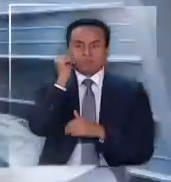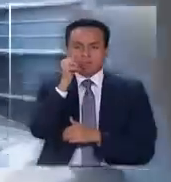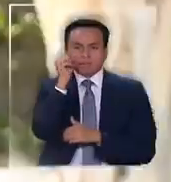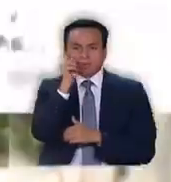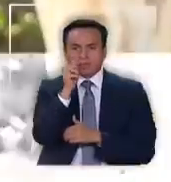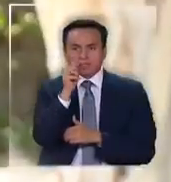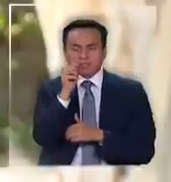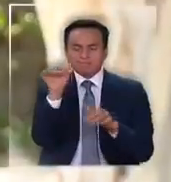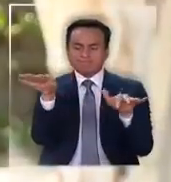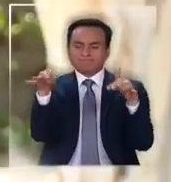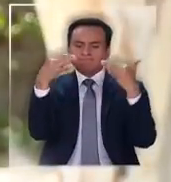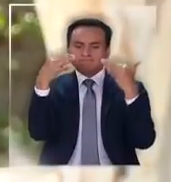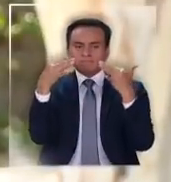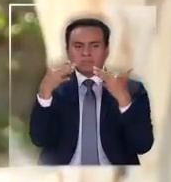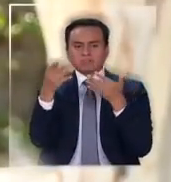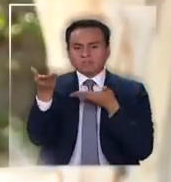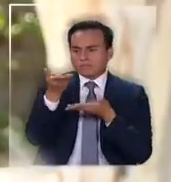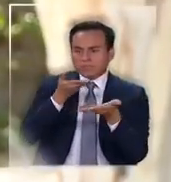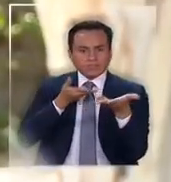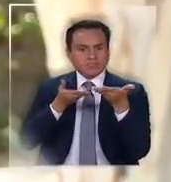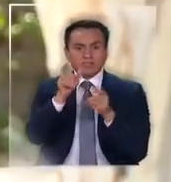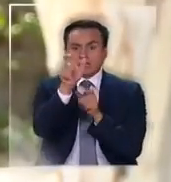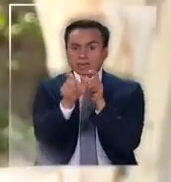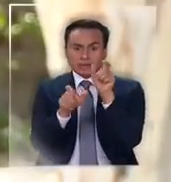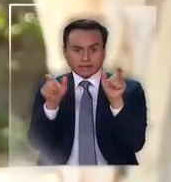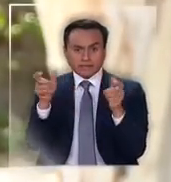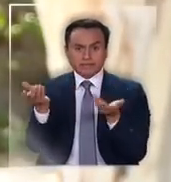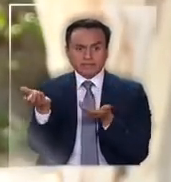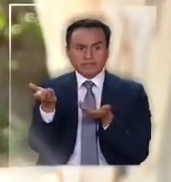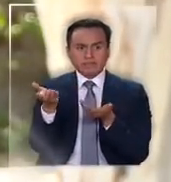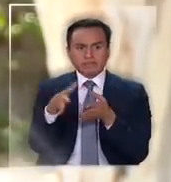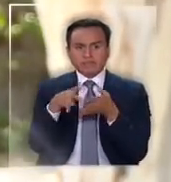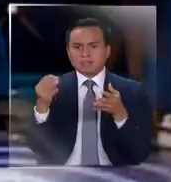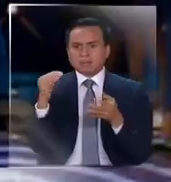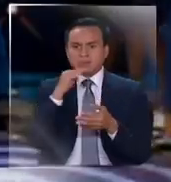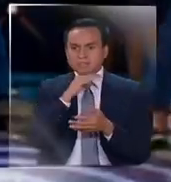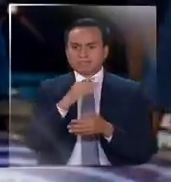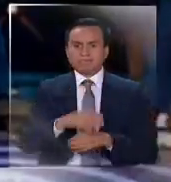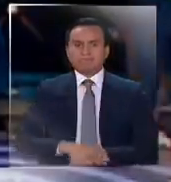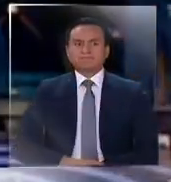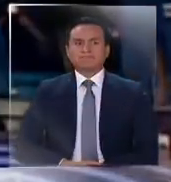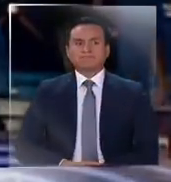y tener un feedback con la gente tan, tan rápida.